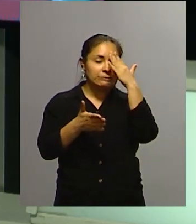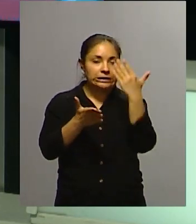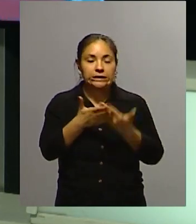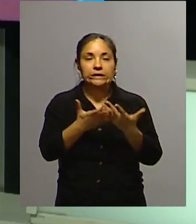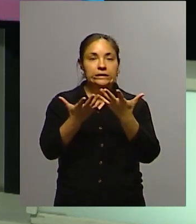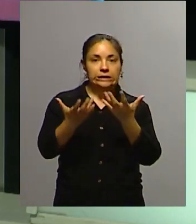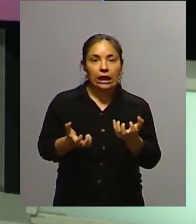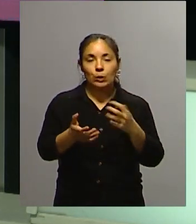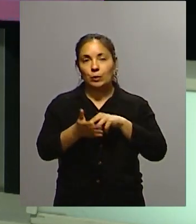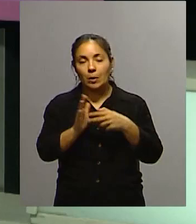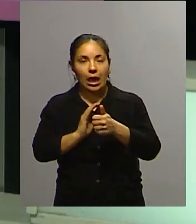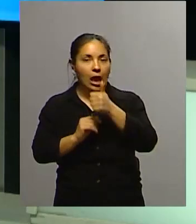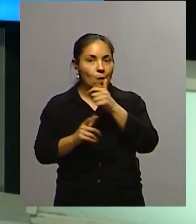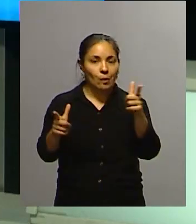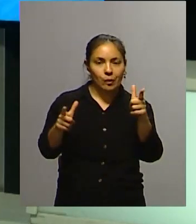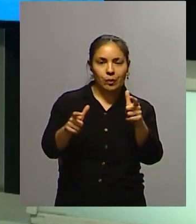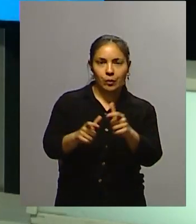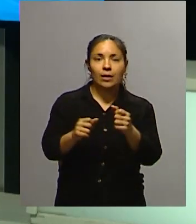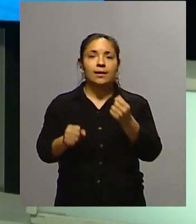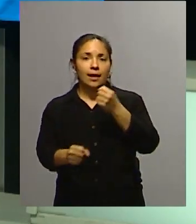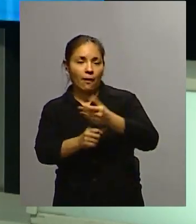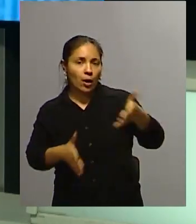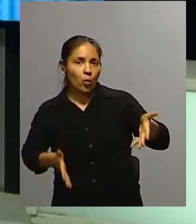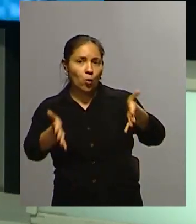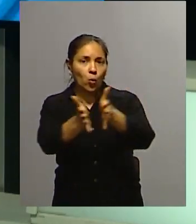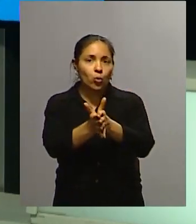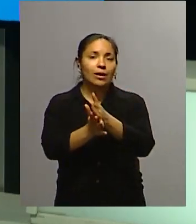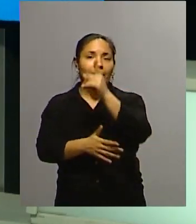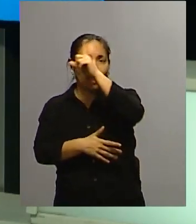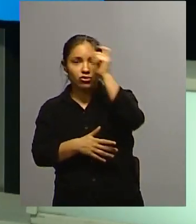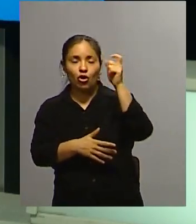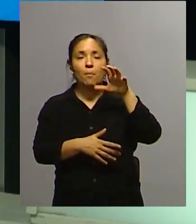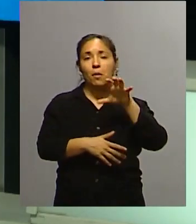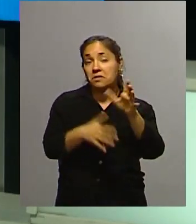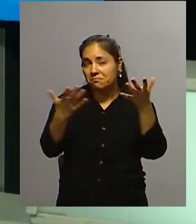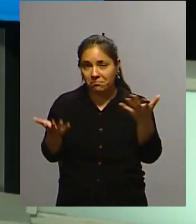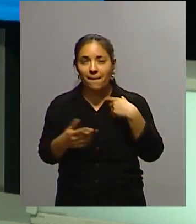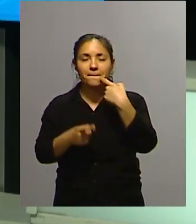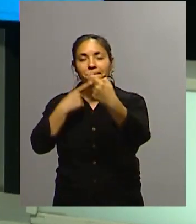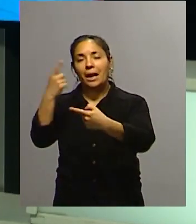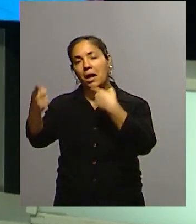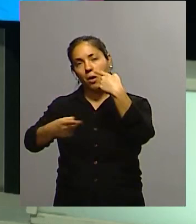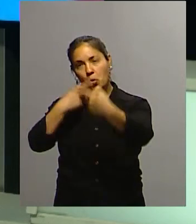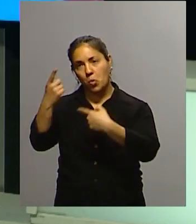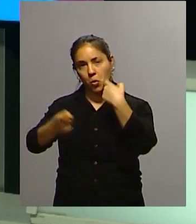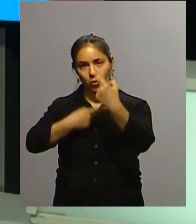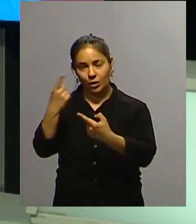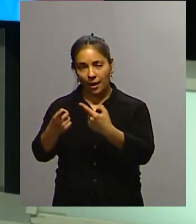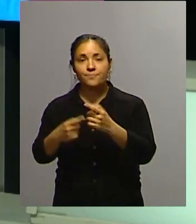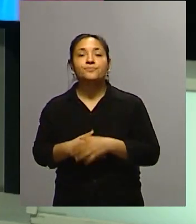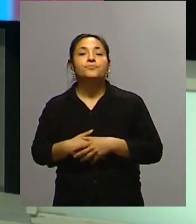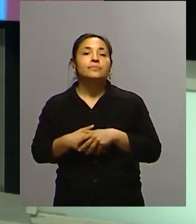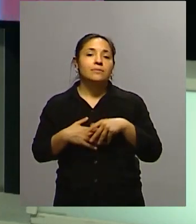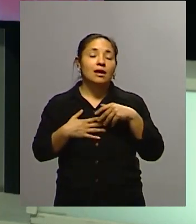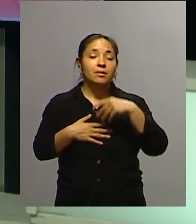situación? Si se trabaja de manera conjunta desde la nación con la provincia. Bueno, vamos a preguntarle todo eso